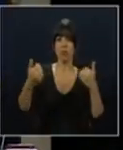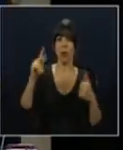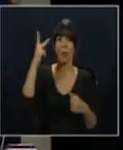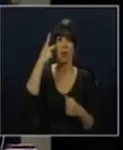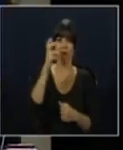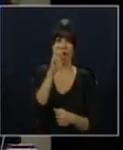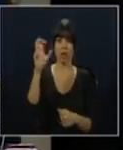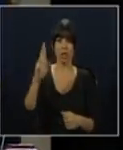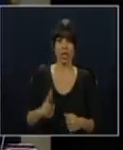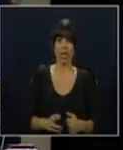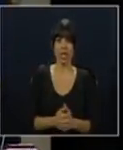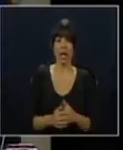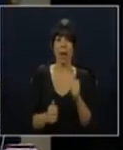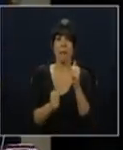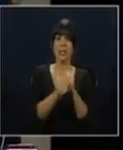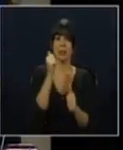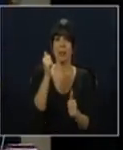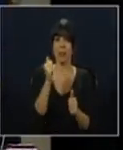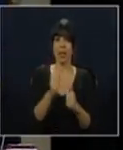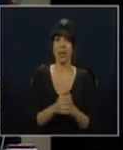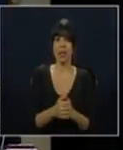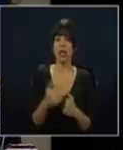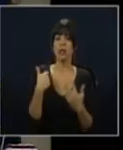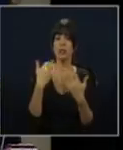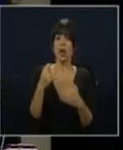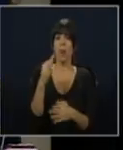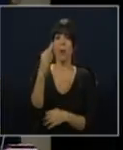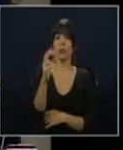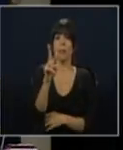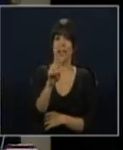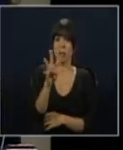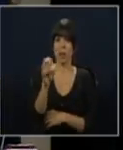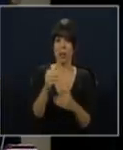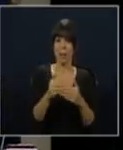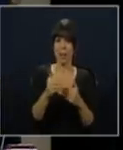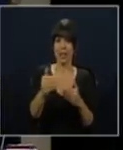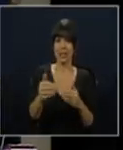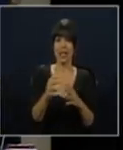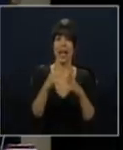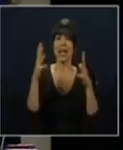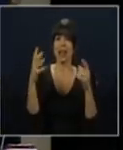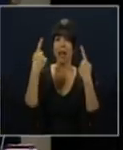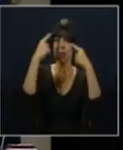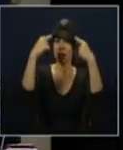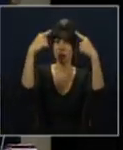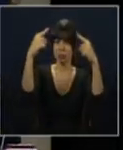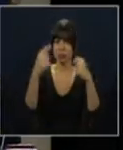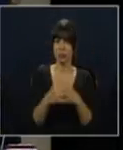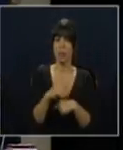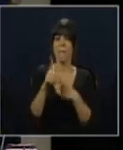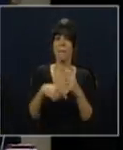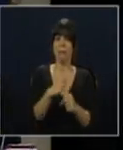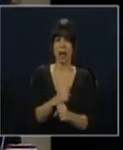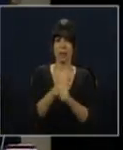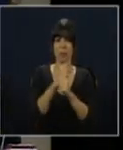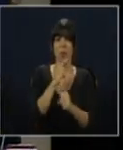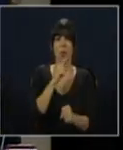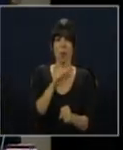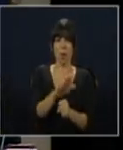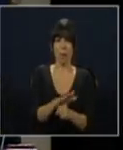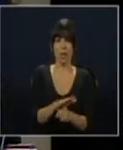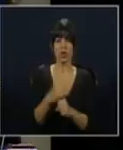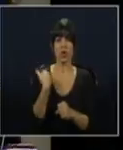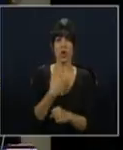costarricense. Más aún, auguro que los próximos 24 meses serán de grandes realizaciones que confirmarán el optimismo con